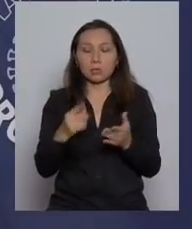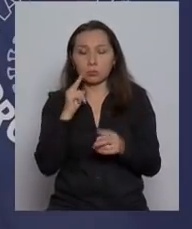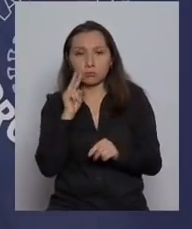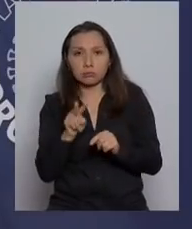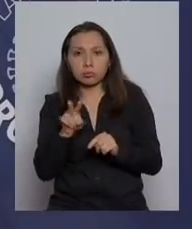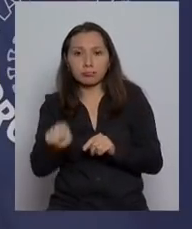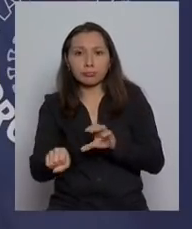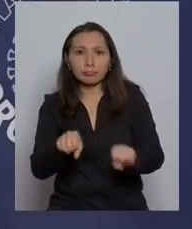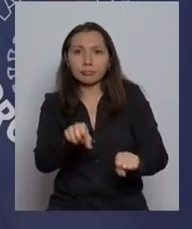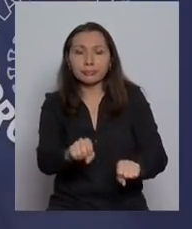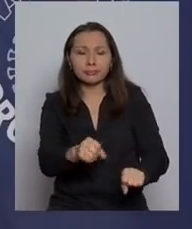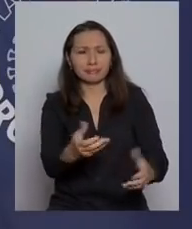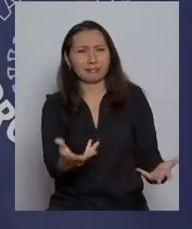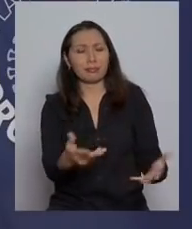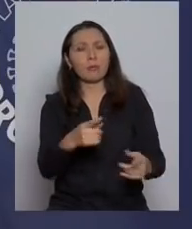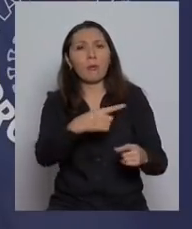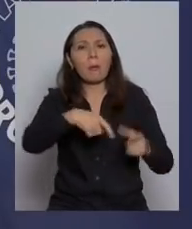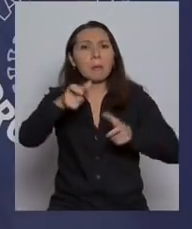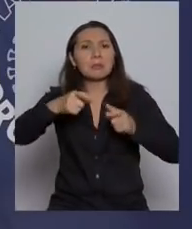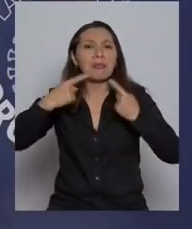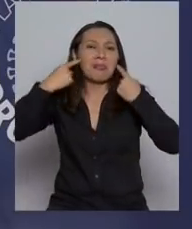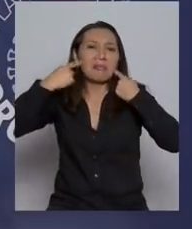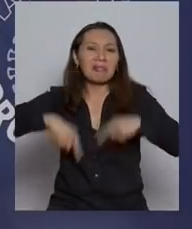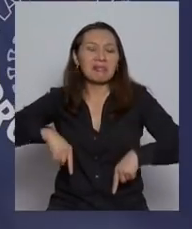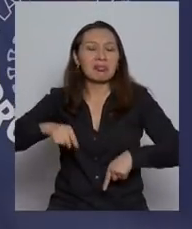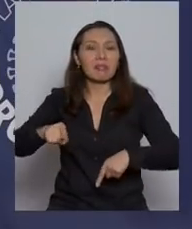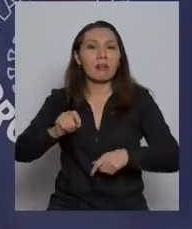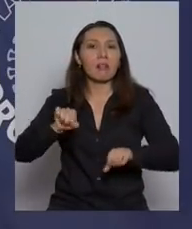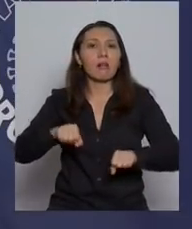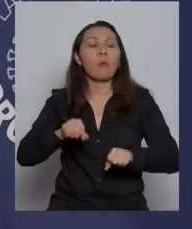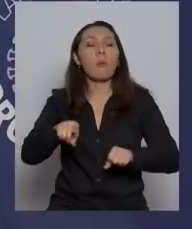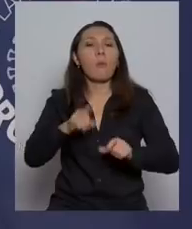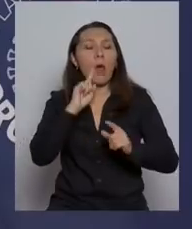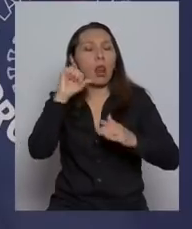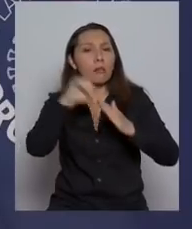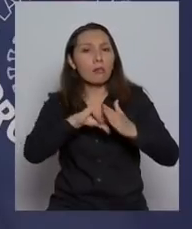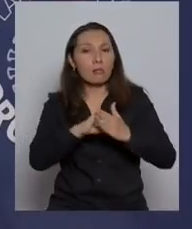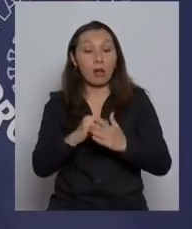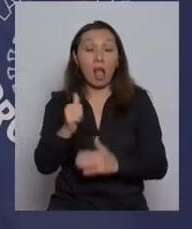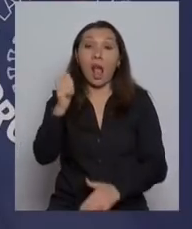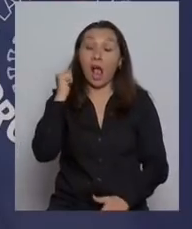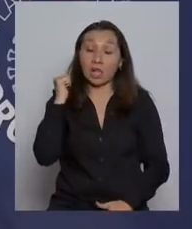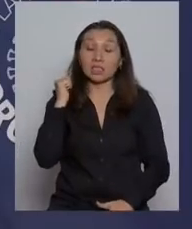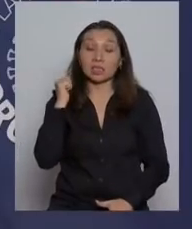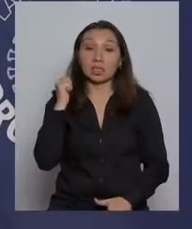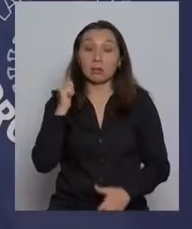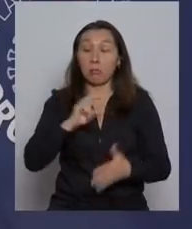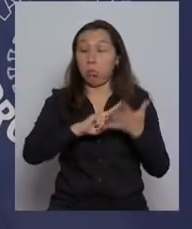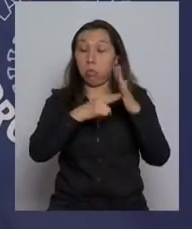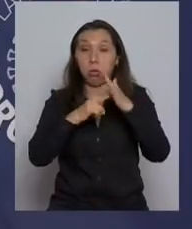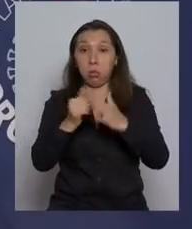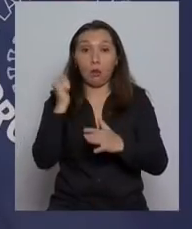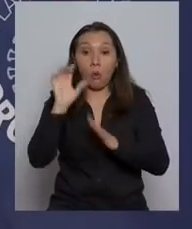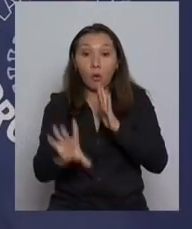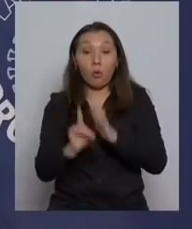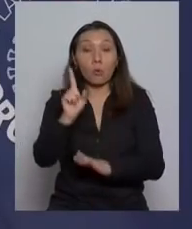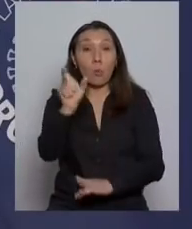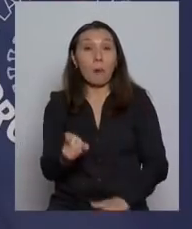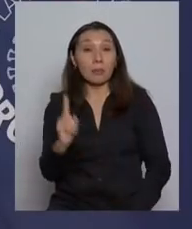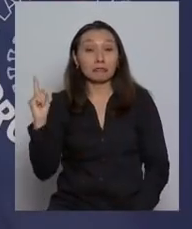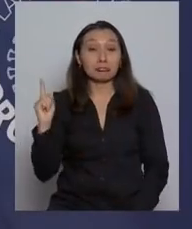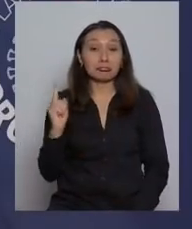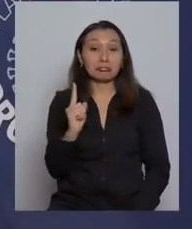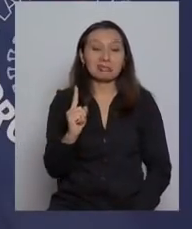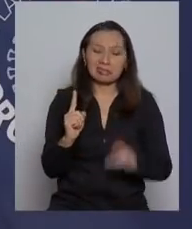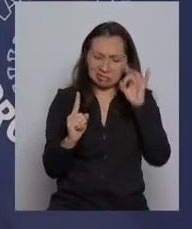pública no respetando la cuarentena. Ayer hubo un caso muy escandaloso de una persona